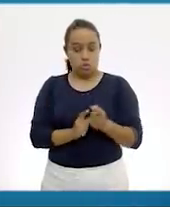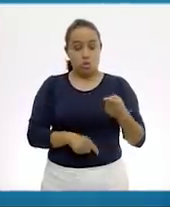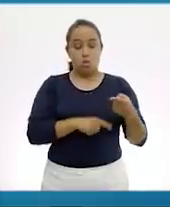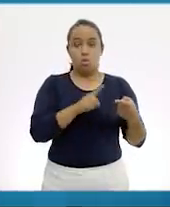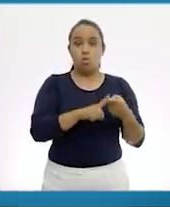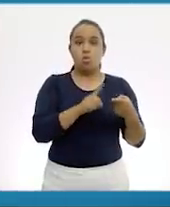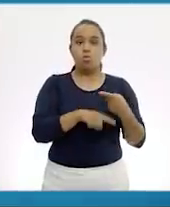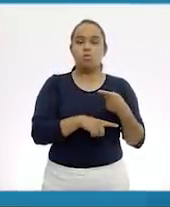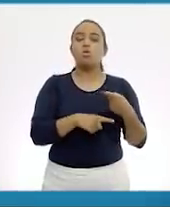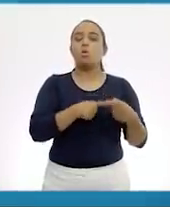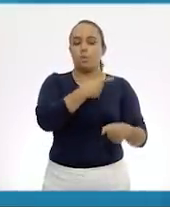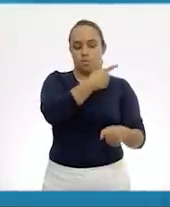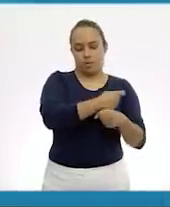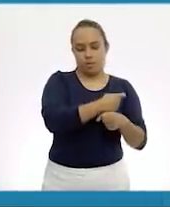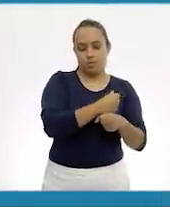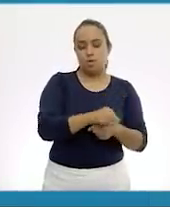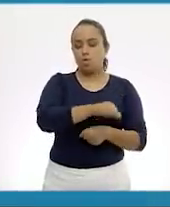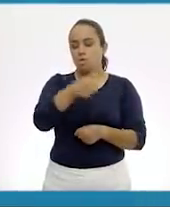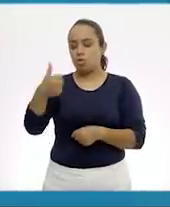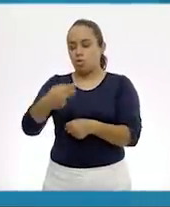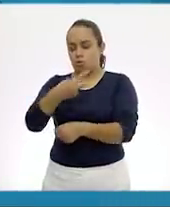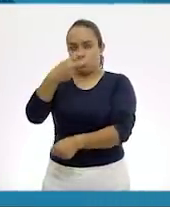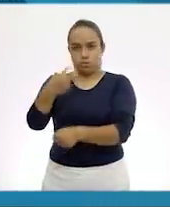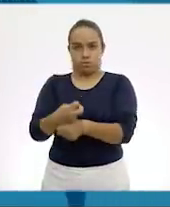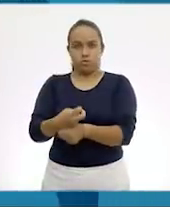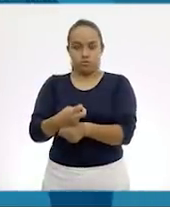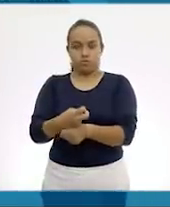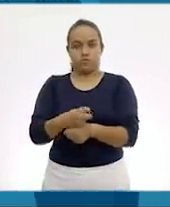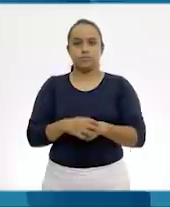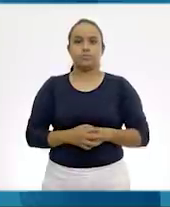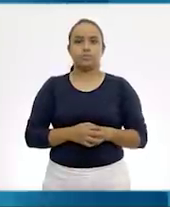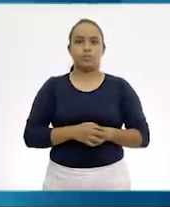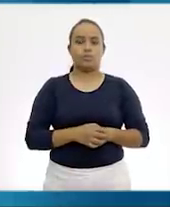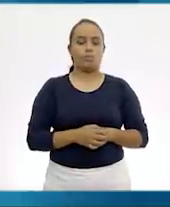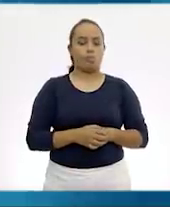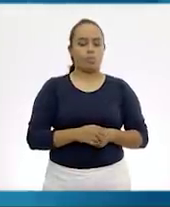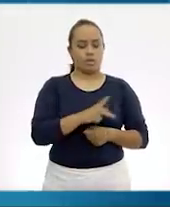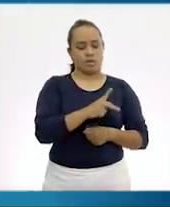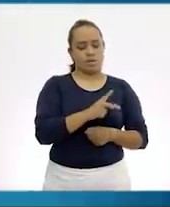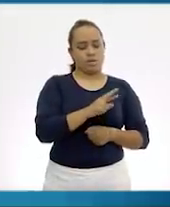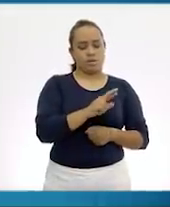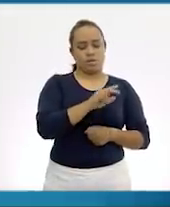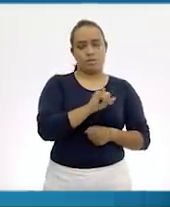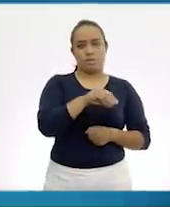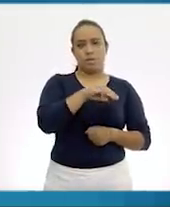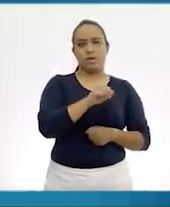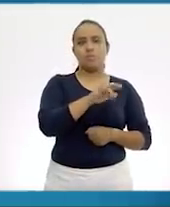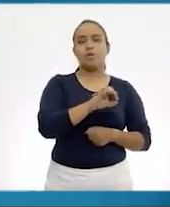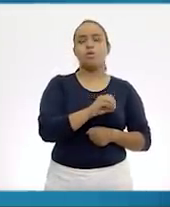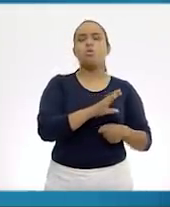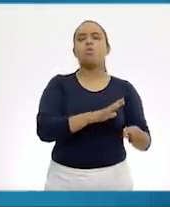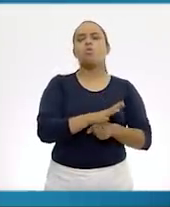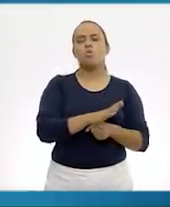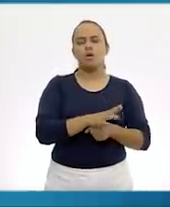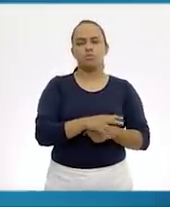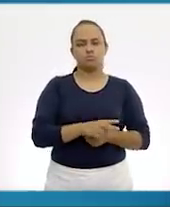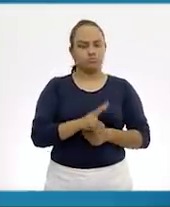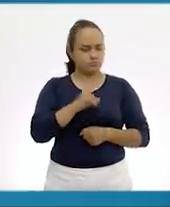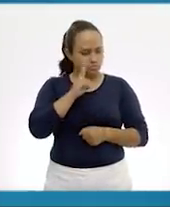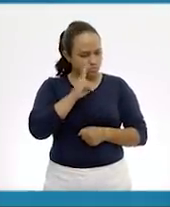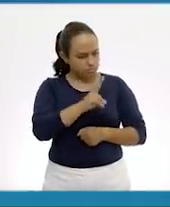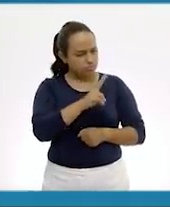unos se presentan primero y otros después. Los caracteres sexuales primarios son los que se pueden observar